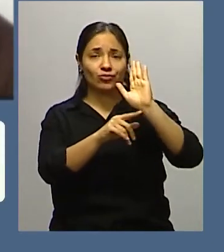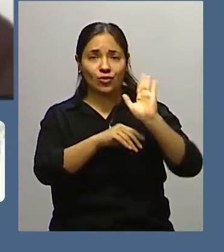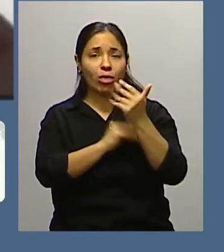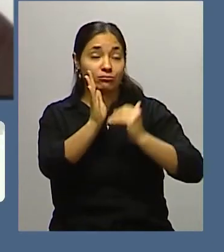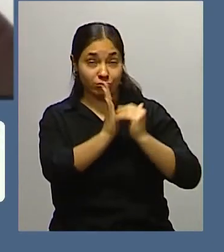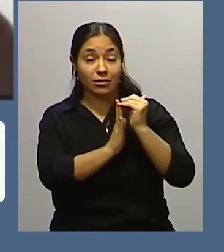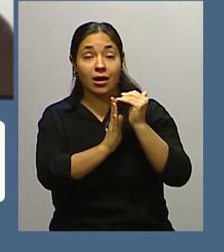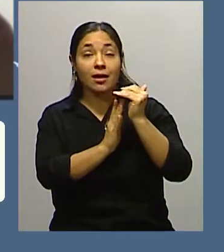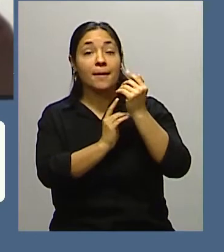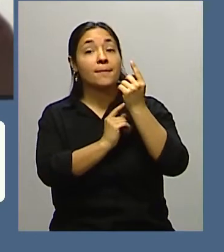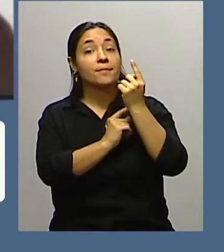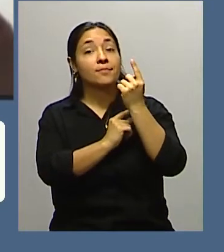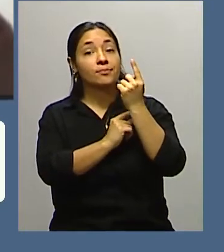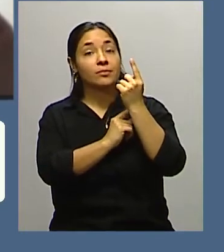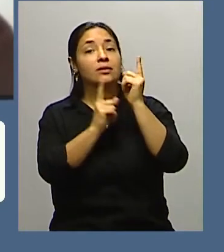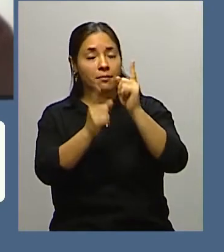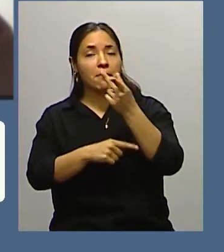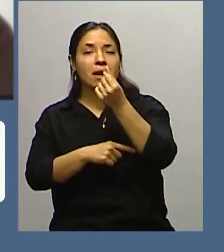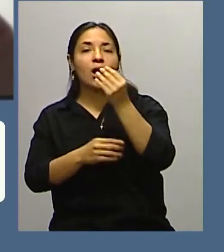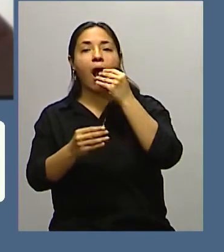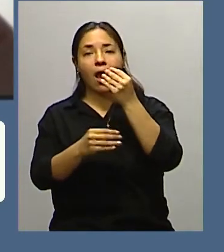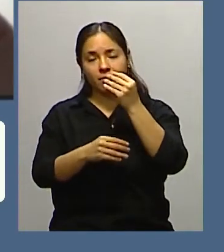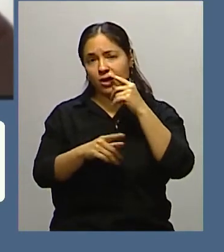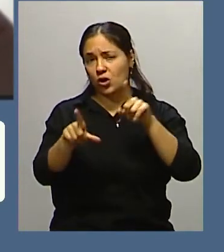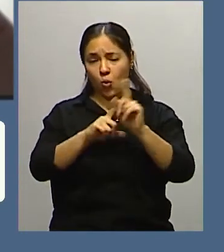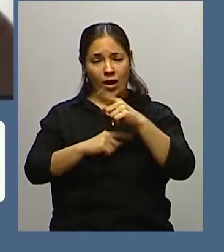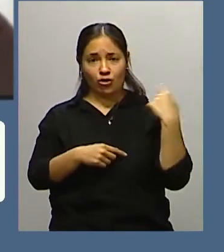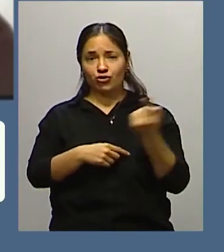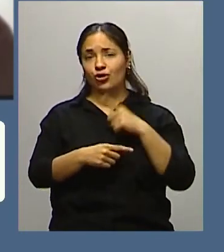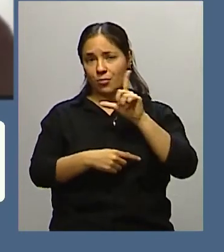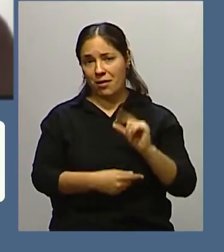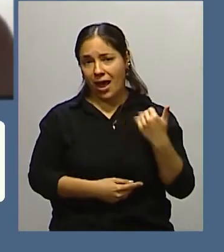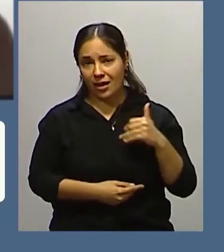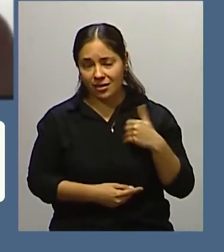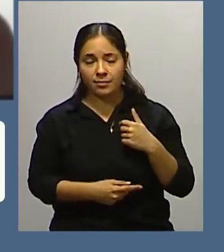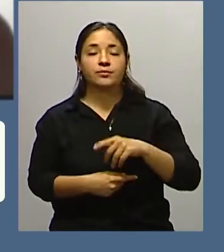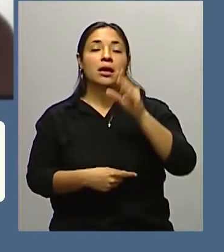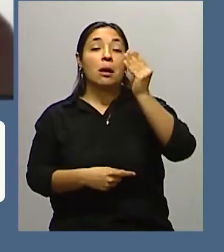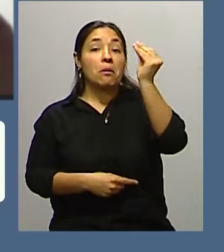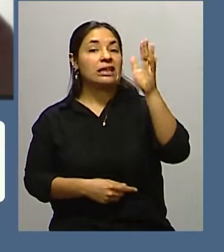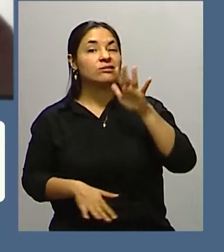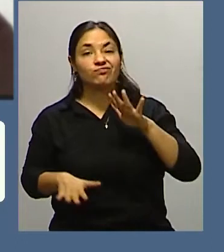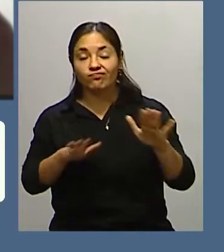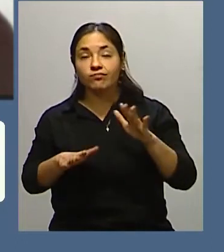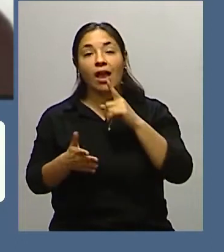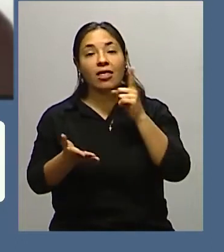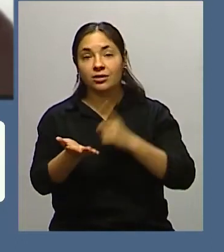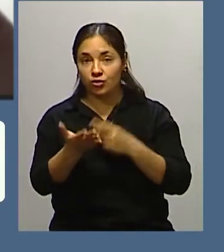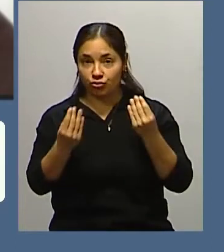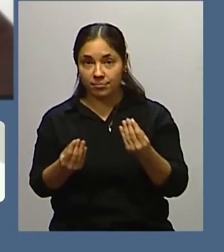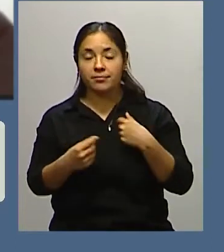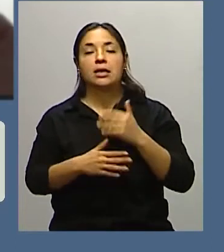le pega por el lado de los precios de los alimentos como a nosotros. Entonces, lo que hizo Brasil es